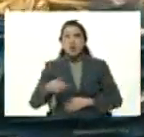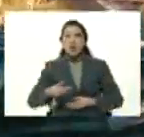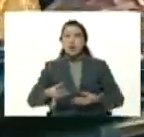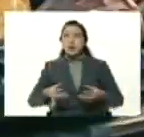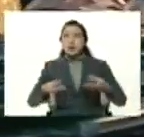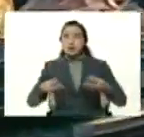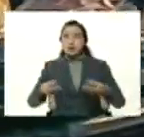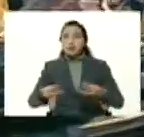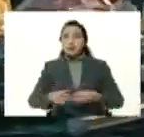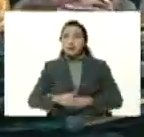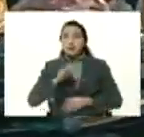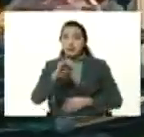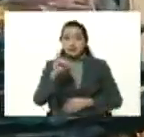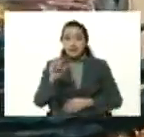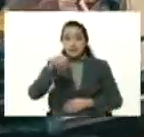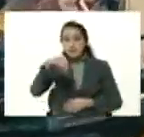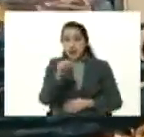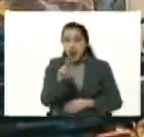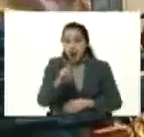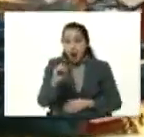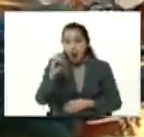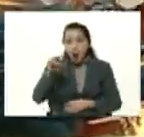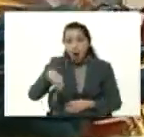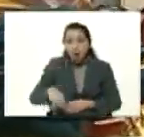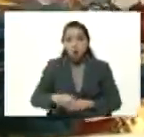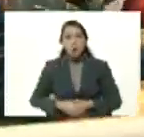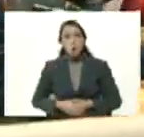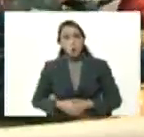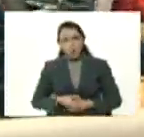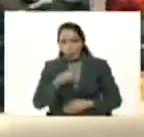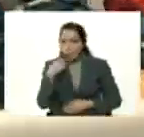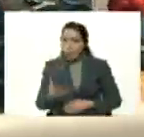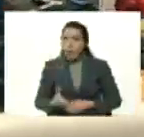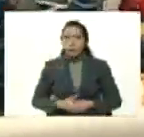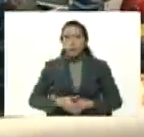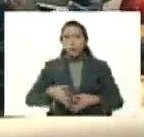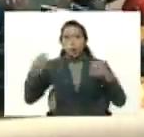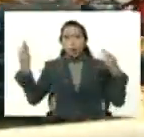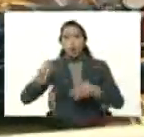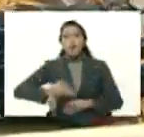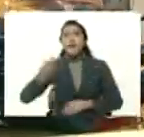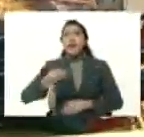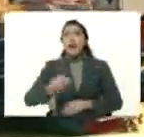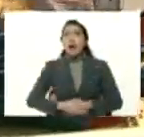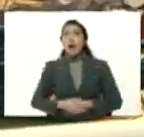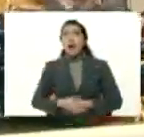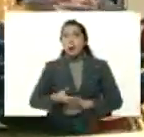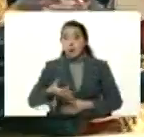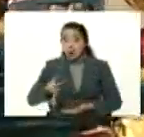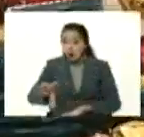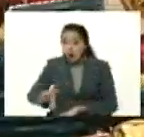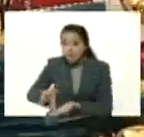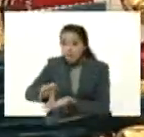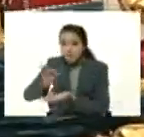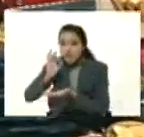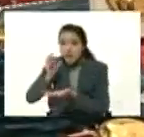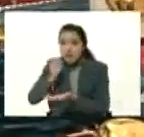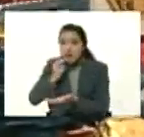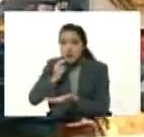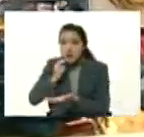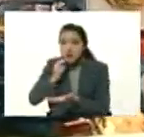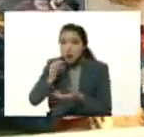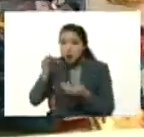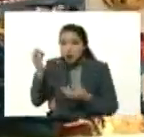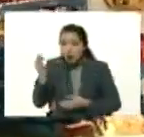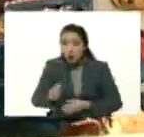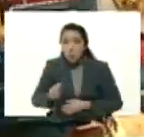acá. 100% cacao de Venezuela, cacao puro, lo puede ver. ¿Este es cacao para taza? Ese es cacao puro.